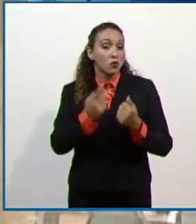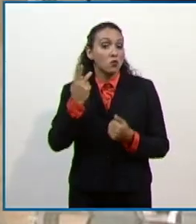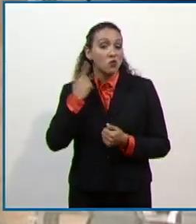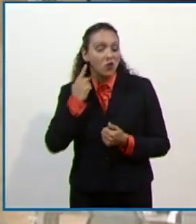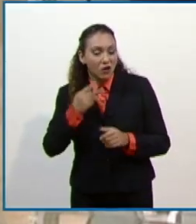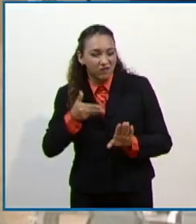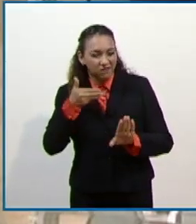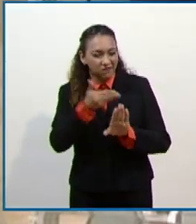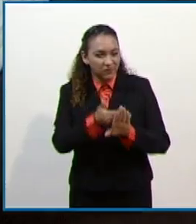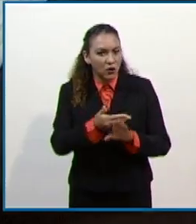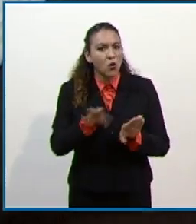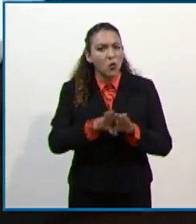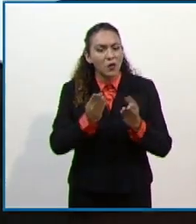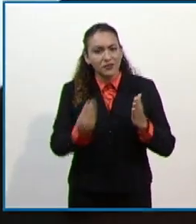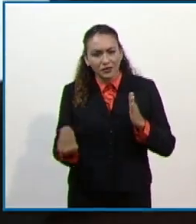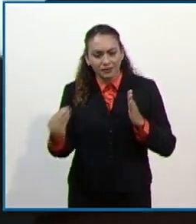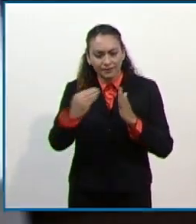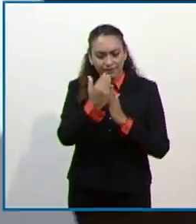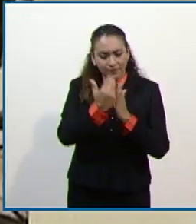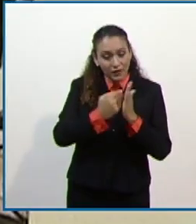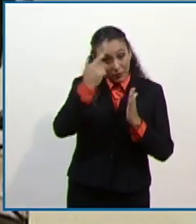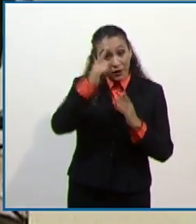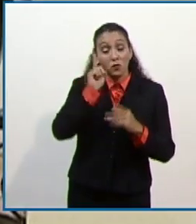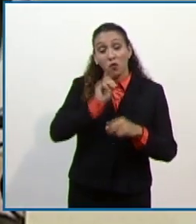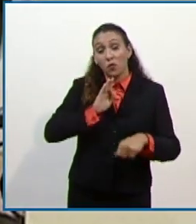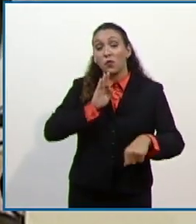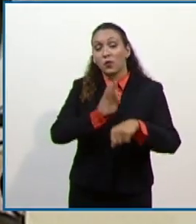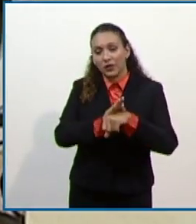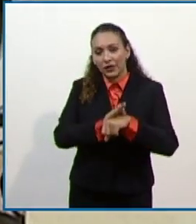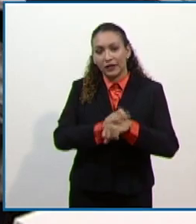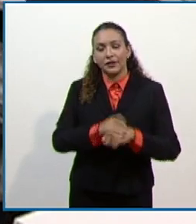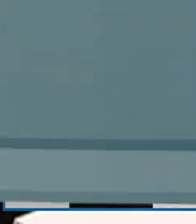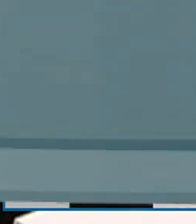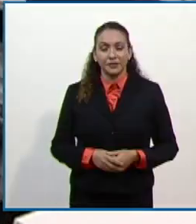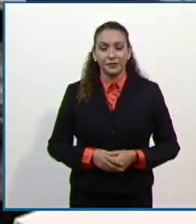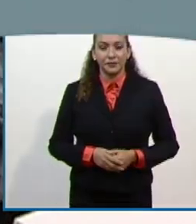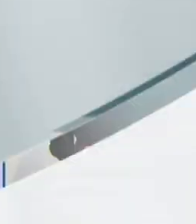o mecanismos idóneos para defender sus derechos político-electorales.